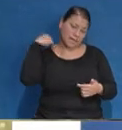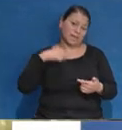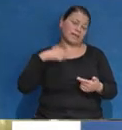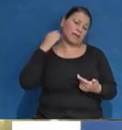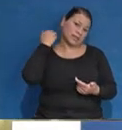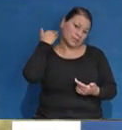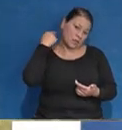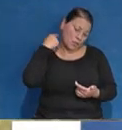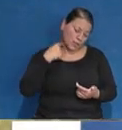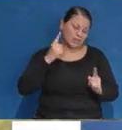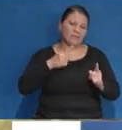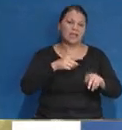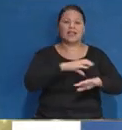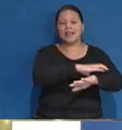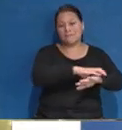uno de sus pies.